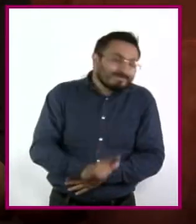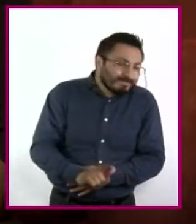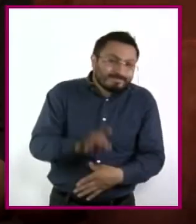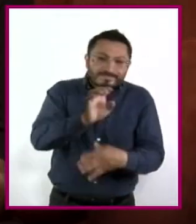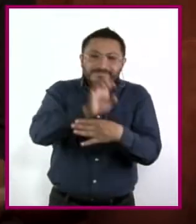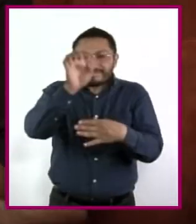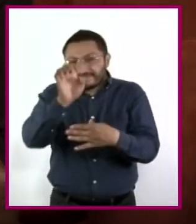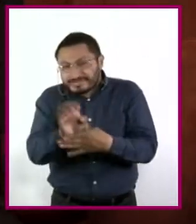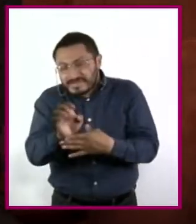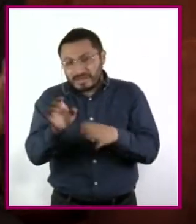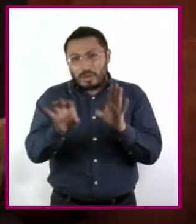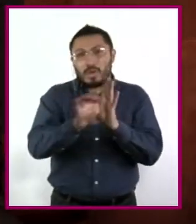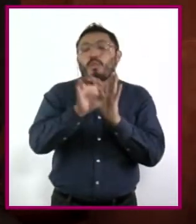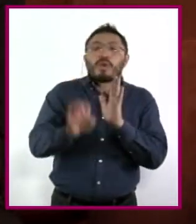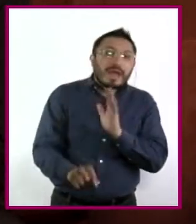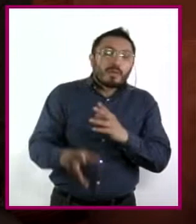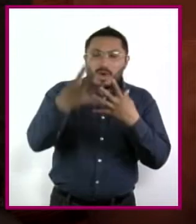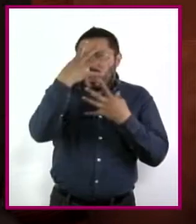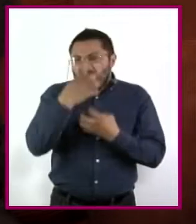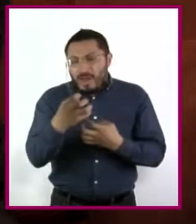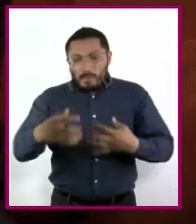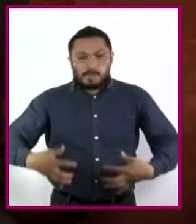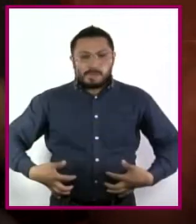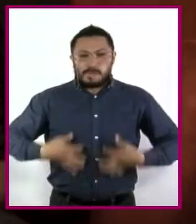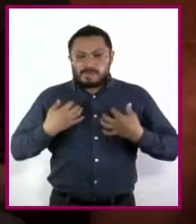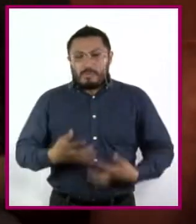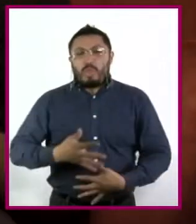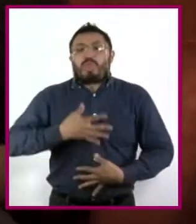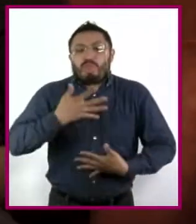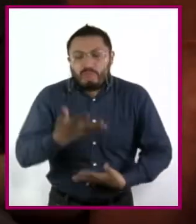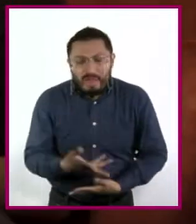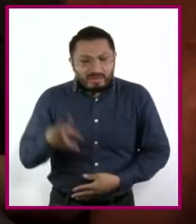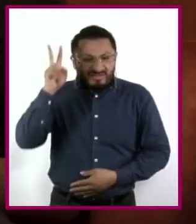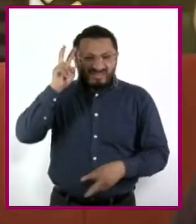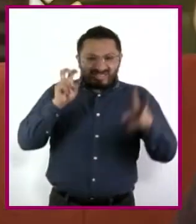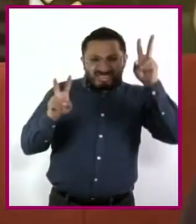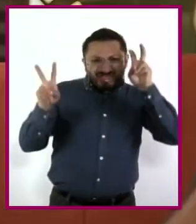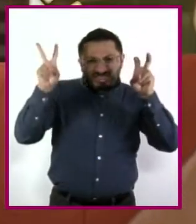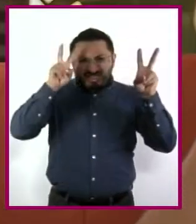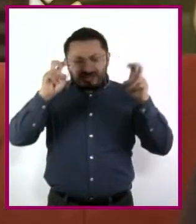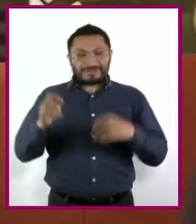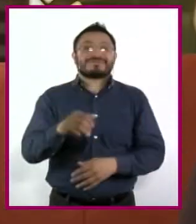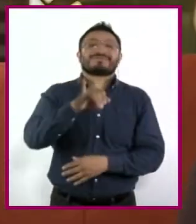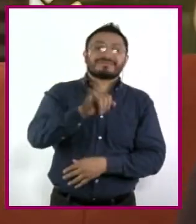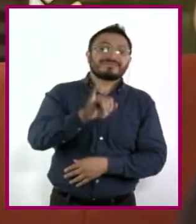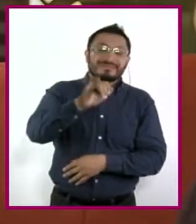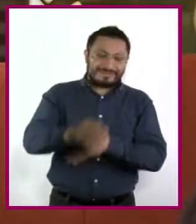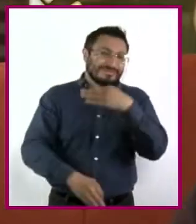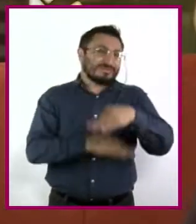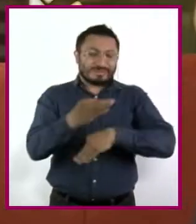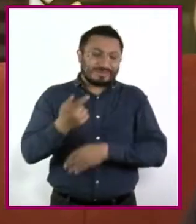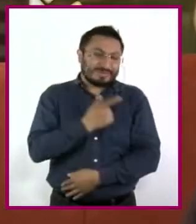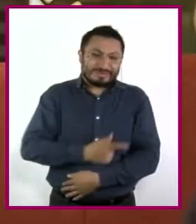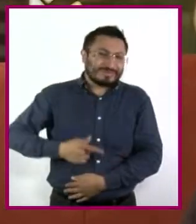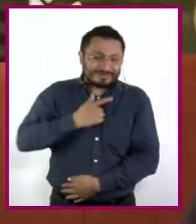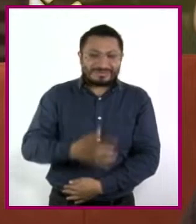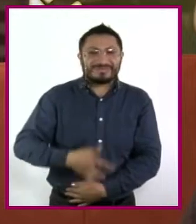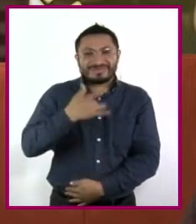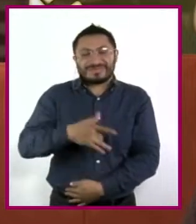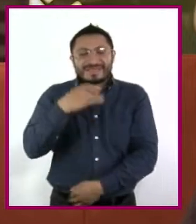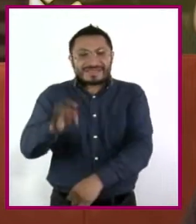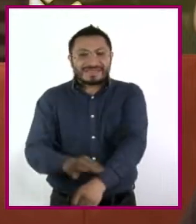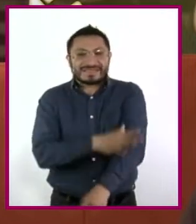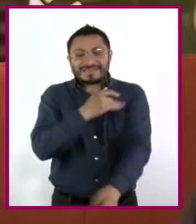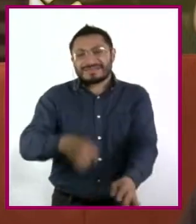la tristeza, la ira, el asco, la envidia. Así es, y claro que a todos nos gusta sentir las emociones